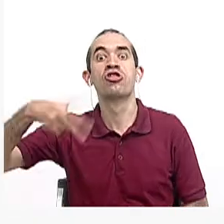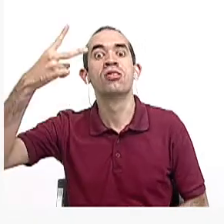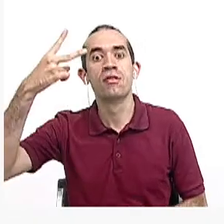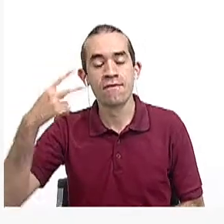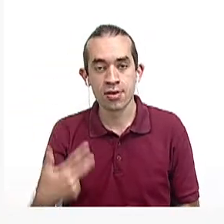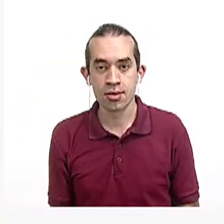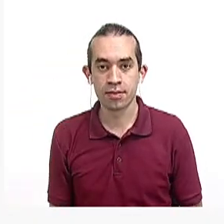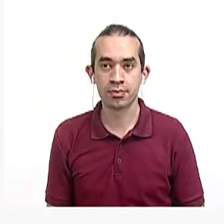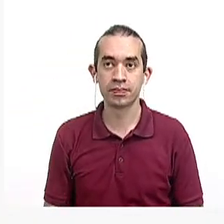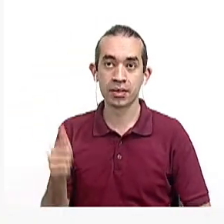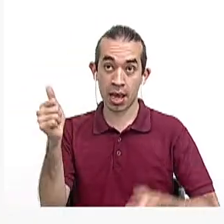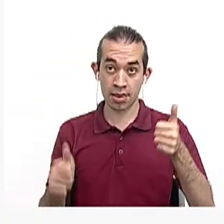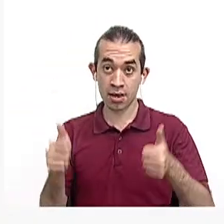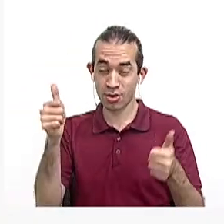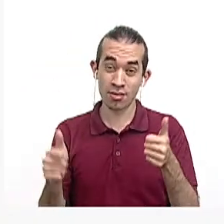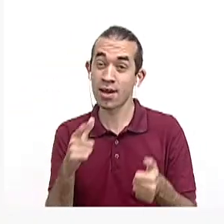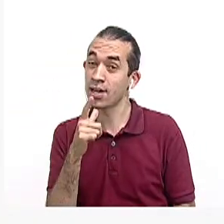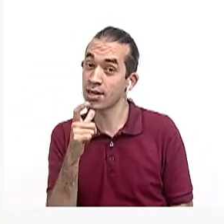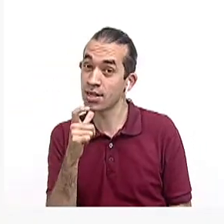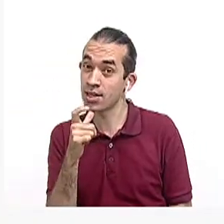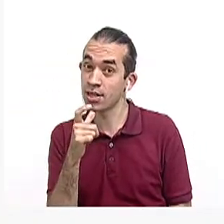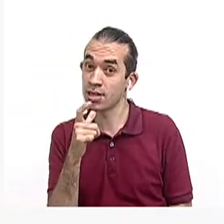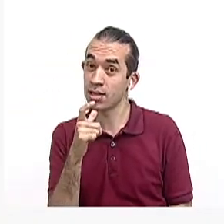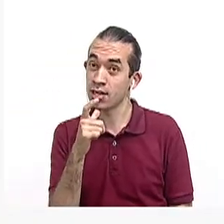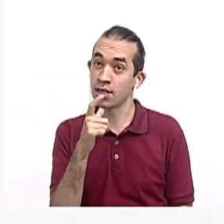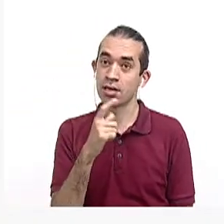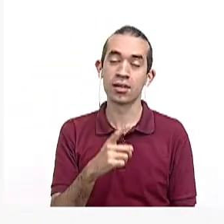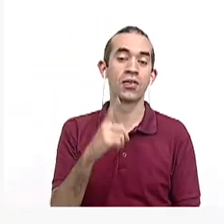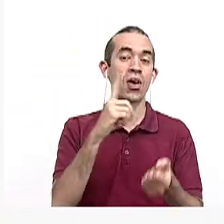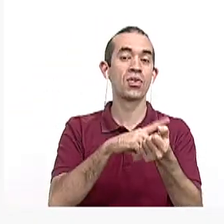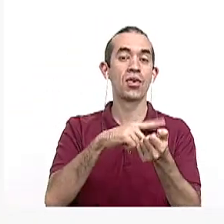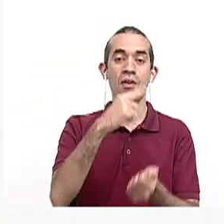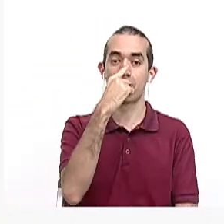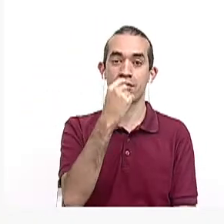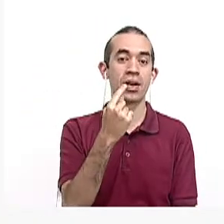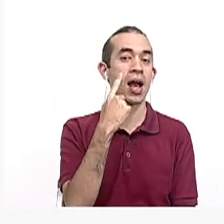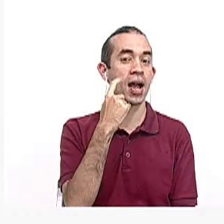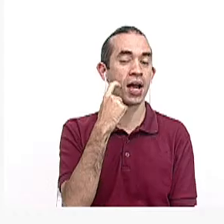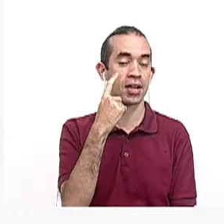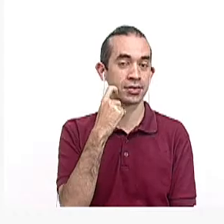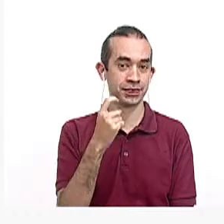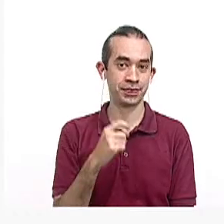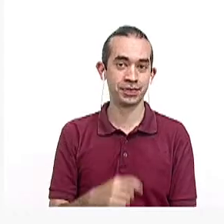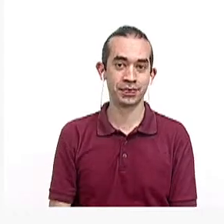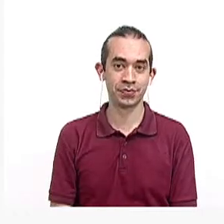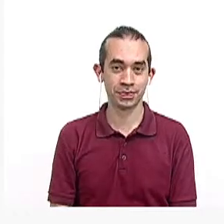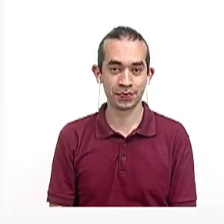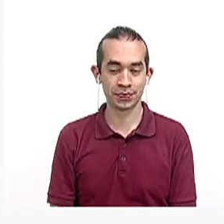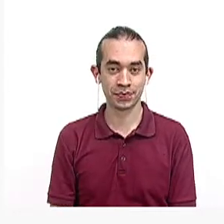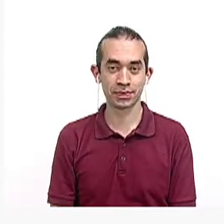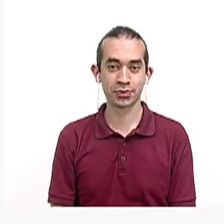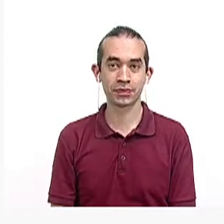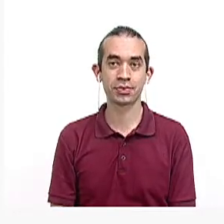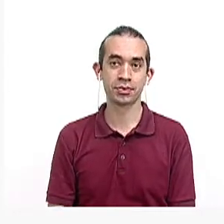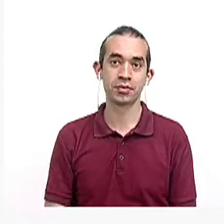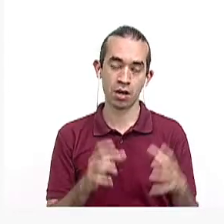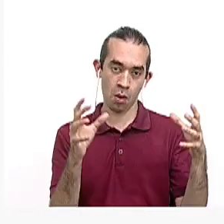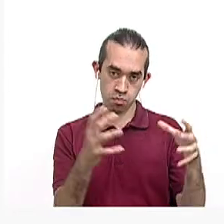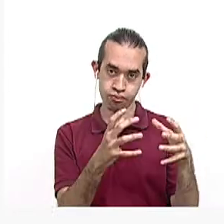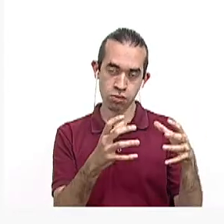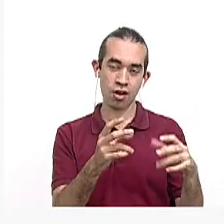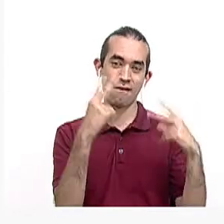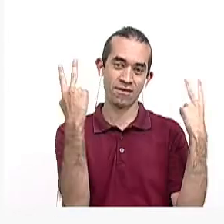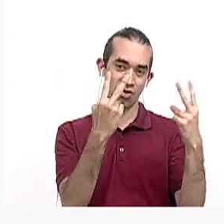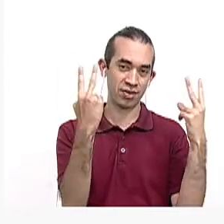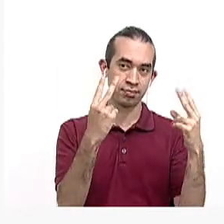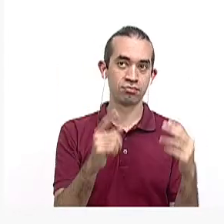porque el candidato era nada más y nada menos que el doctor Rafael Ángel Calderón Guardia, del Bloque de la Victoria.